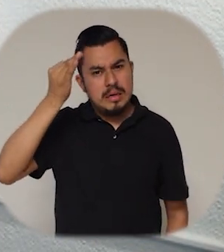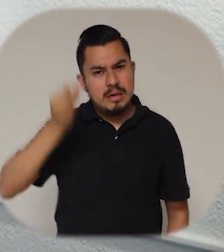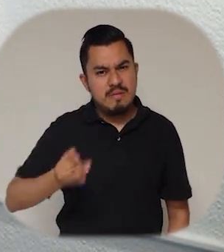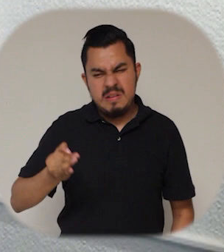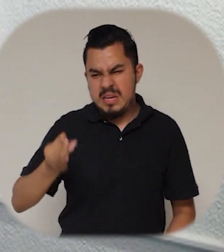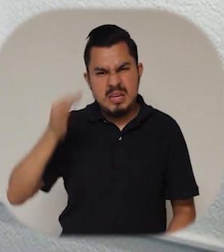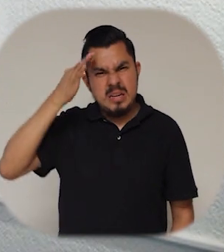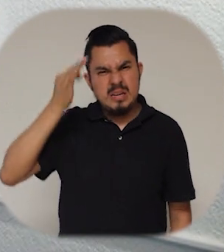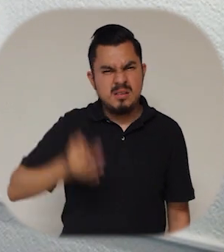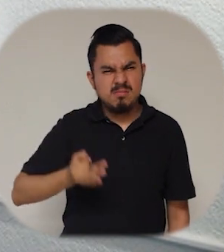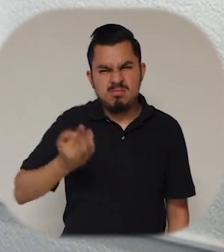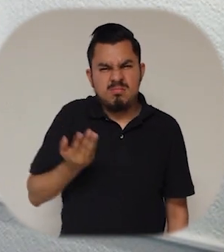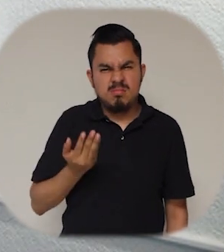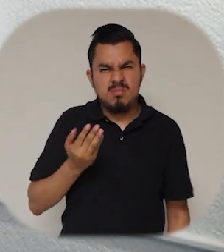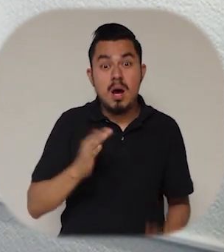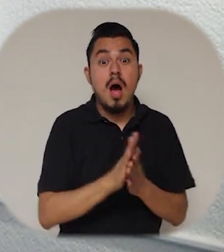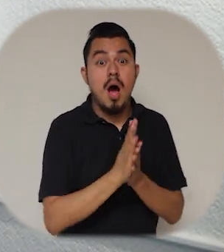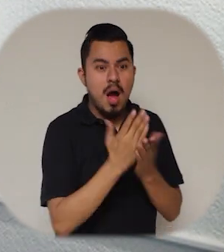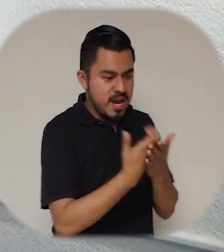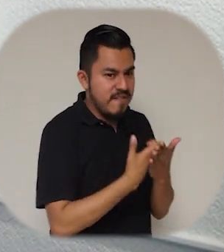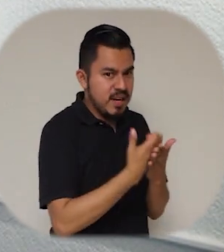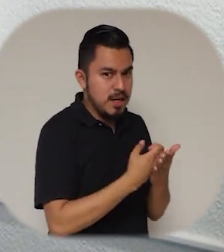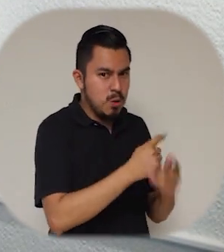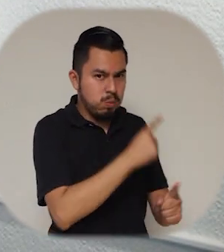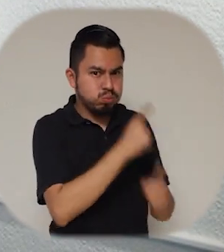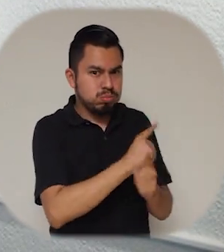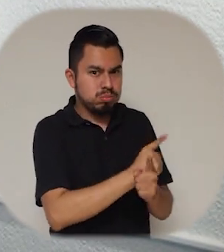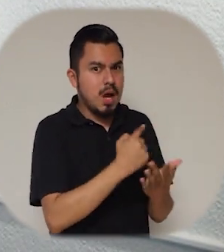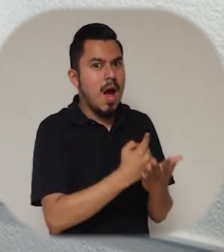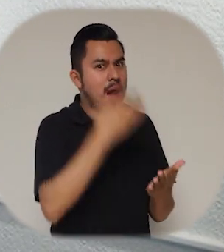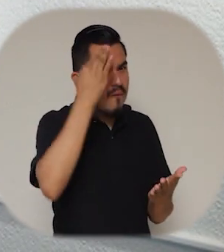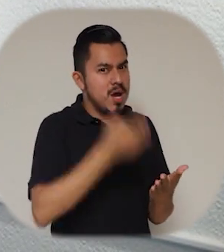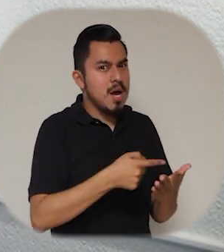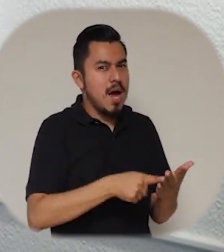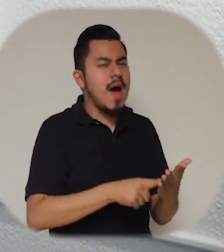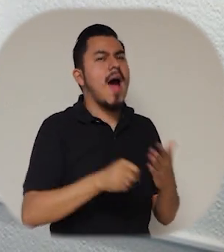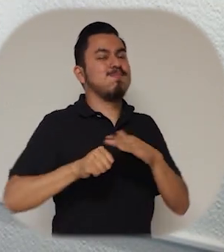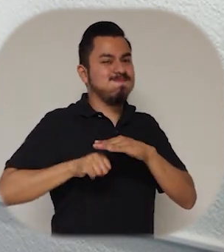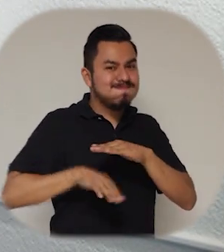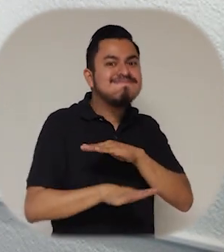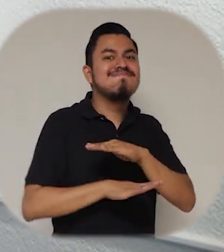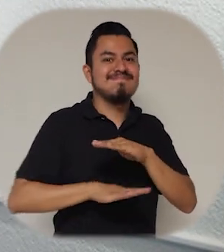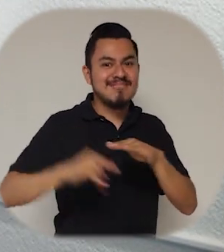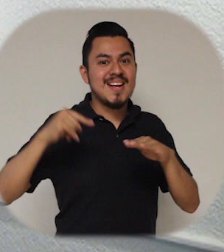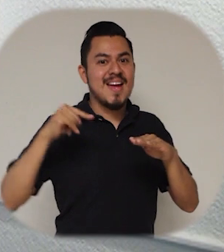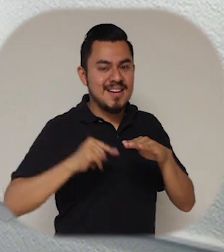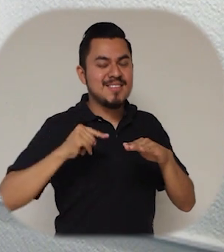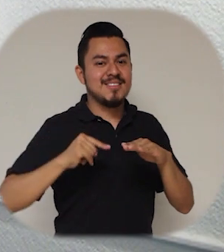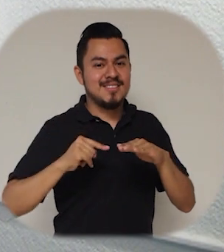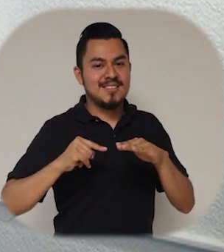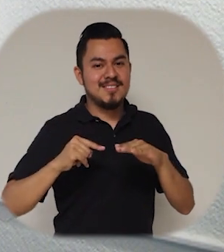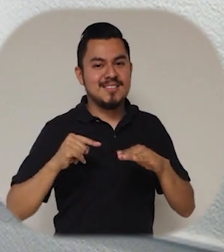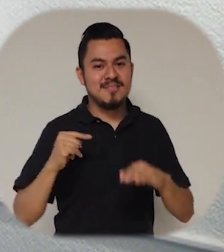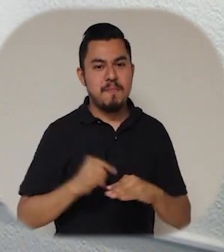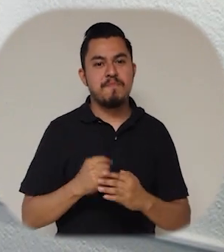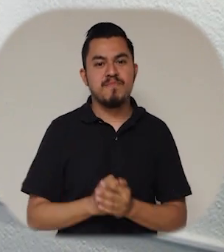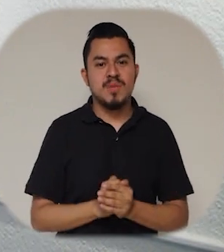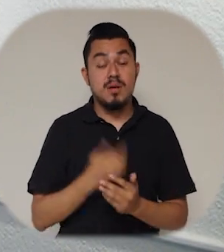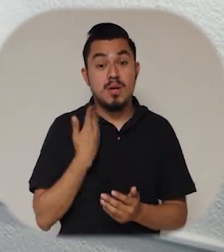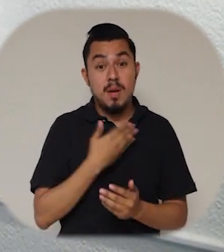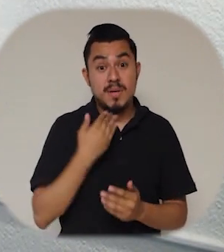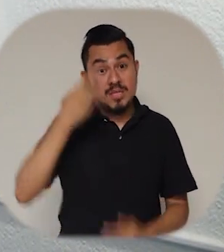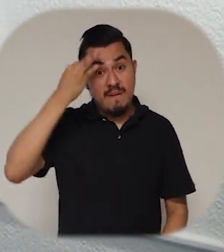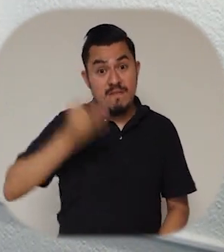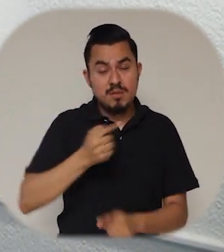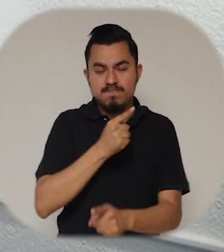Evangelio correcto, debe de tener sus inicios en el Evangelio correcto, y eso produce la fe correcta y así la vida